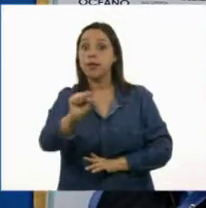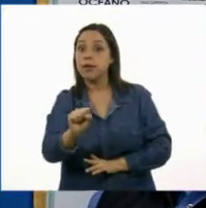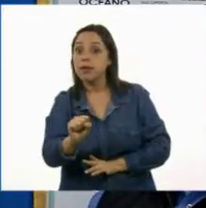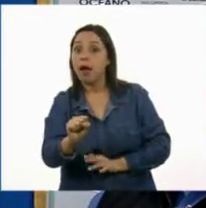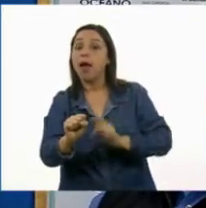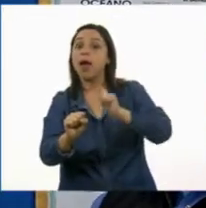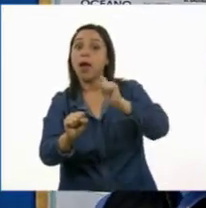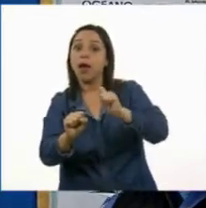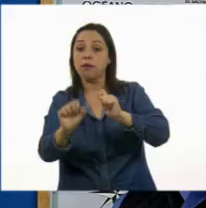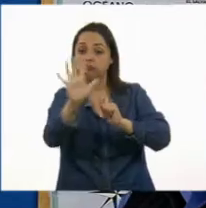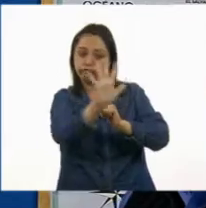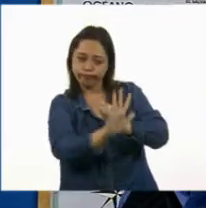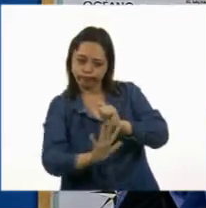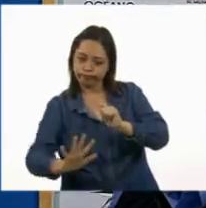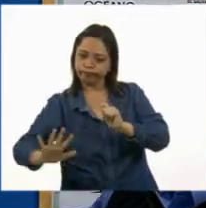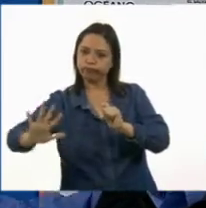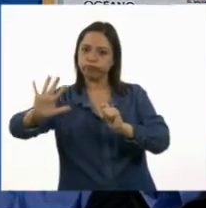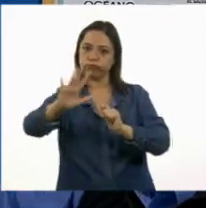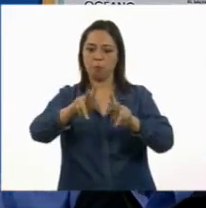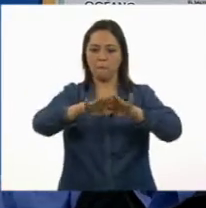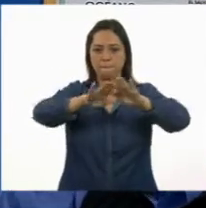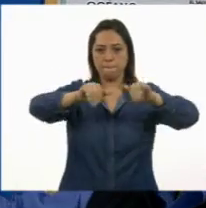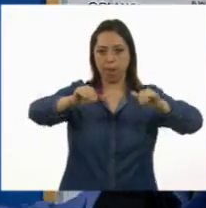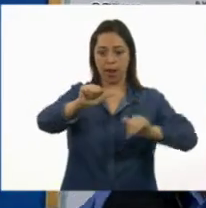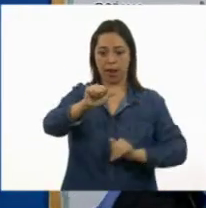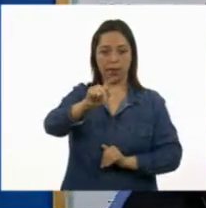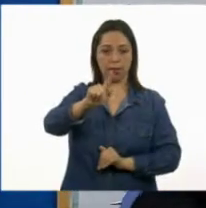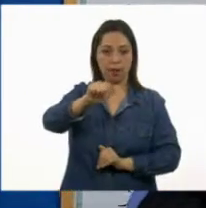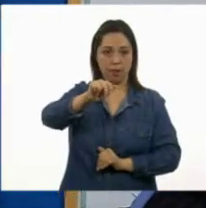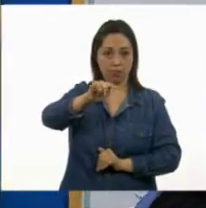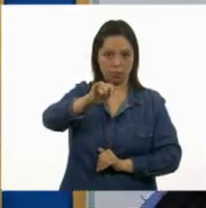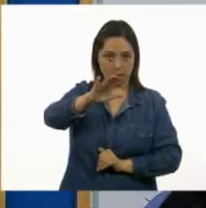está rodeado por el Océano Atlántico,